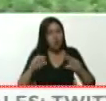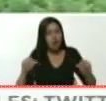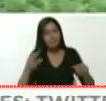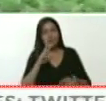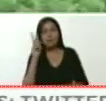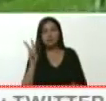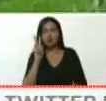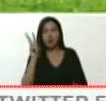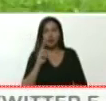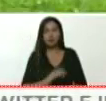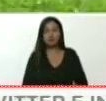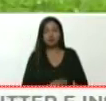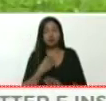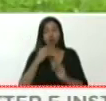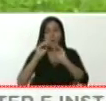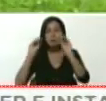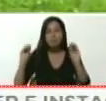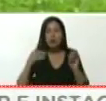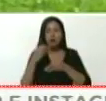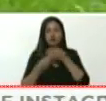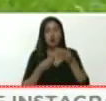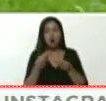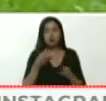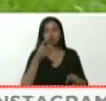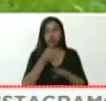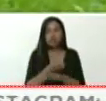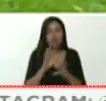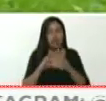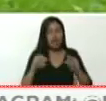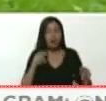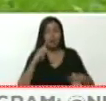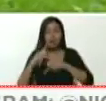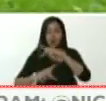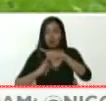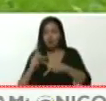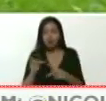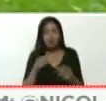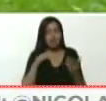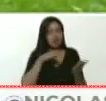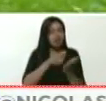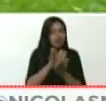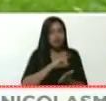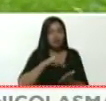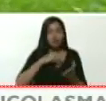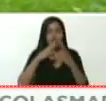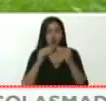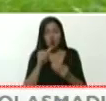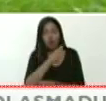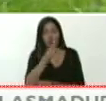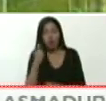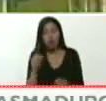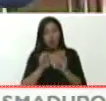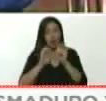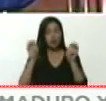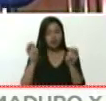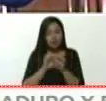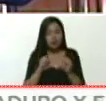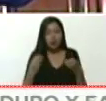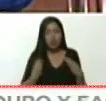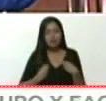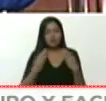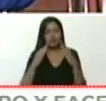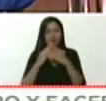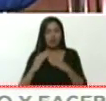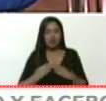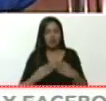venezolano. Ese es el llamado que yo hago, ir al campo a producir y garantizarle a todos la educación, la vivienda,